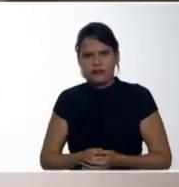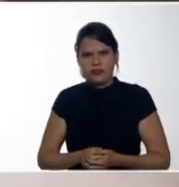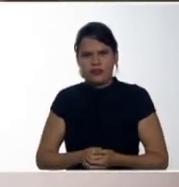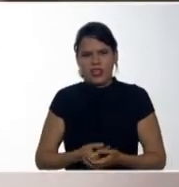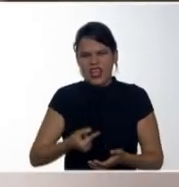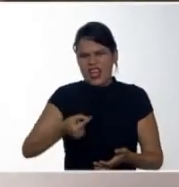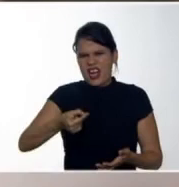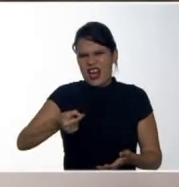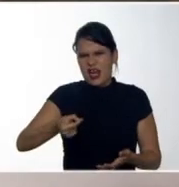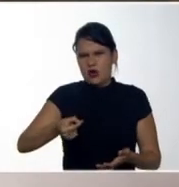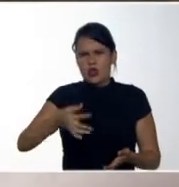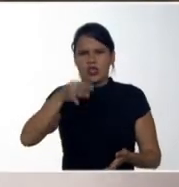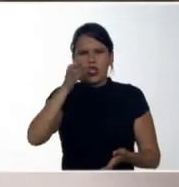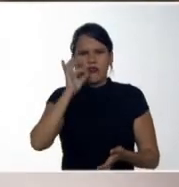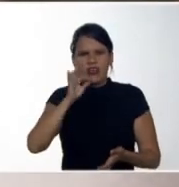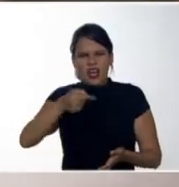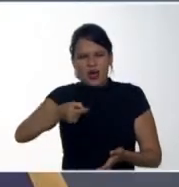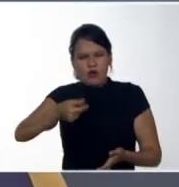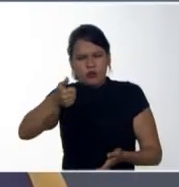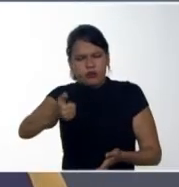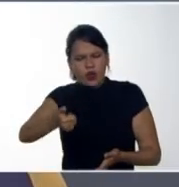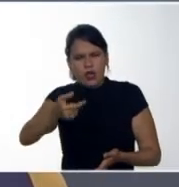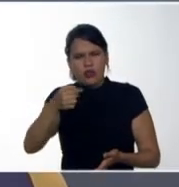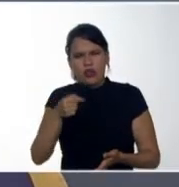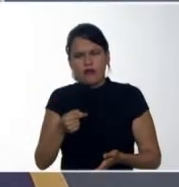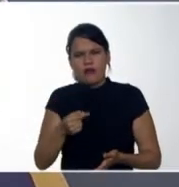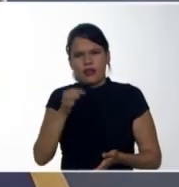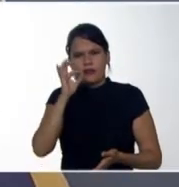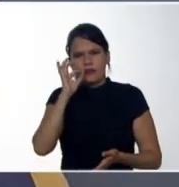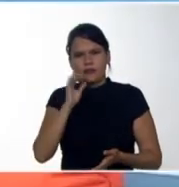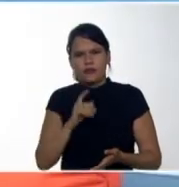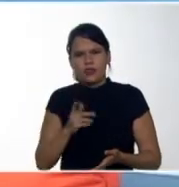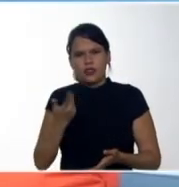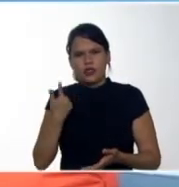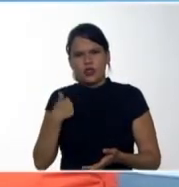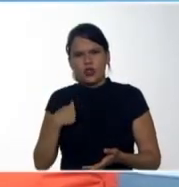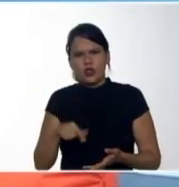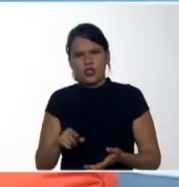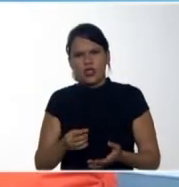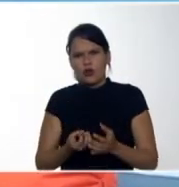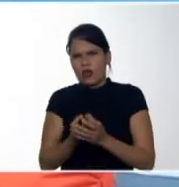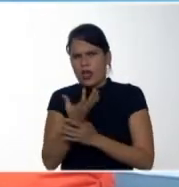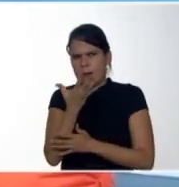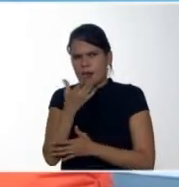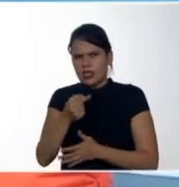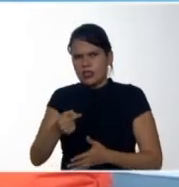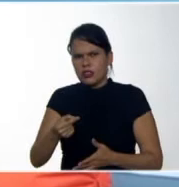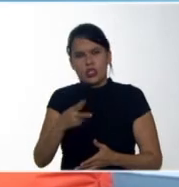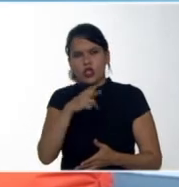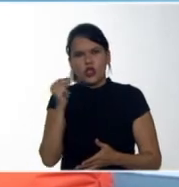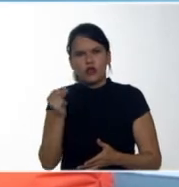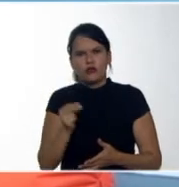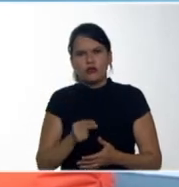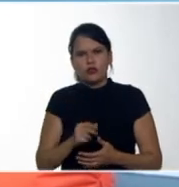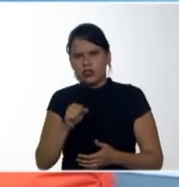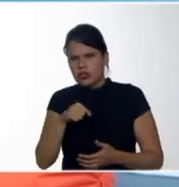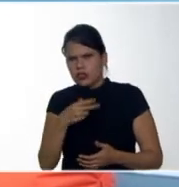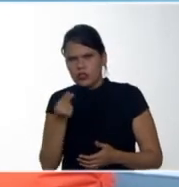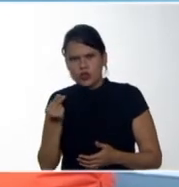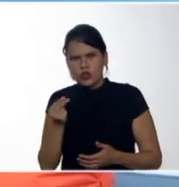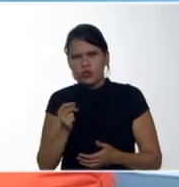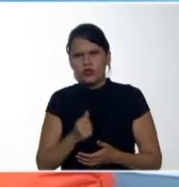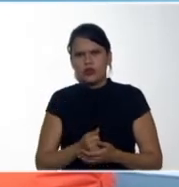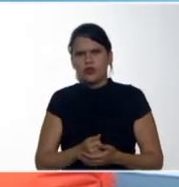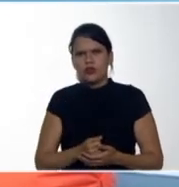de calidad, granos de calidad. Pero, ¿yo tengo de la planta el grano así? No, ¿sí?